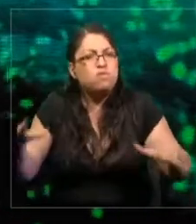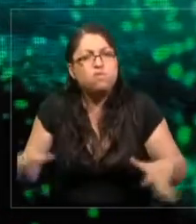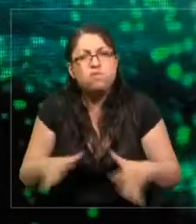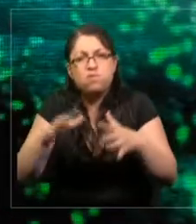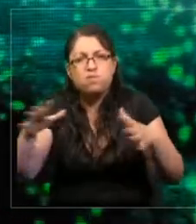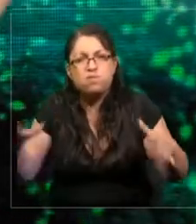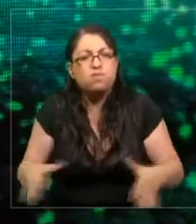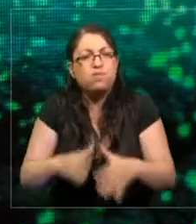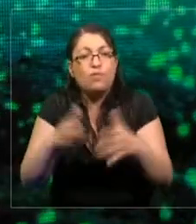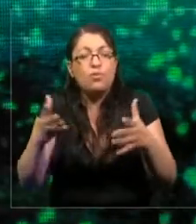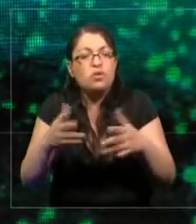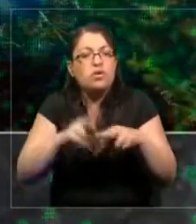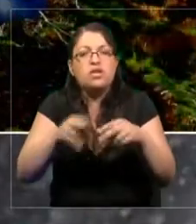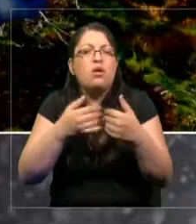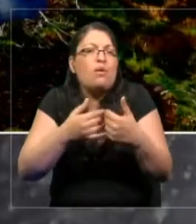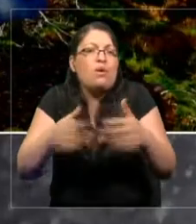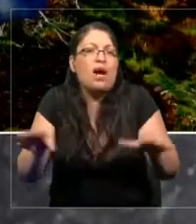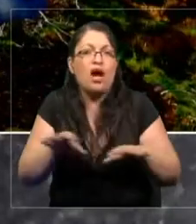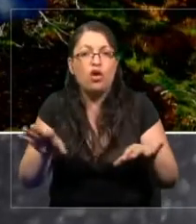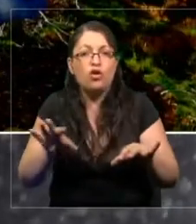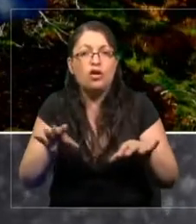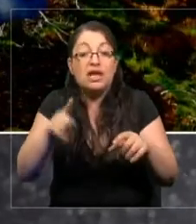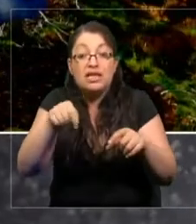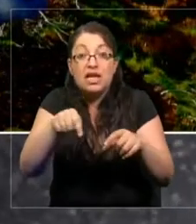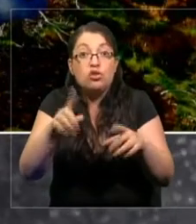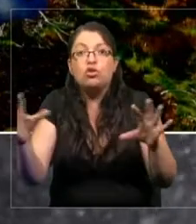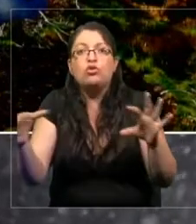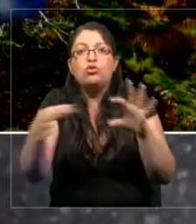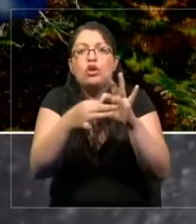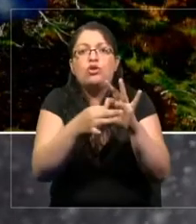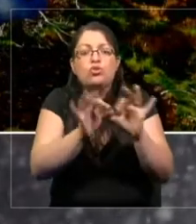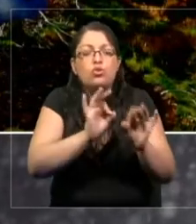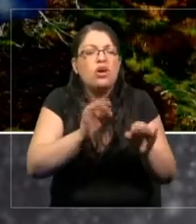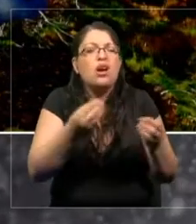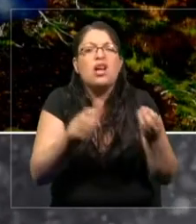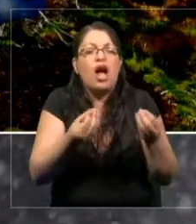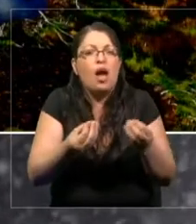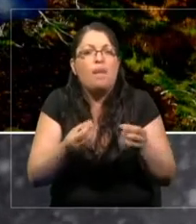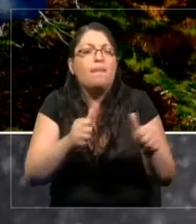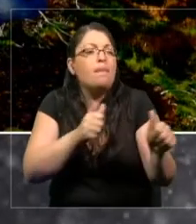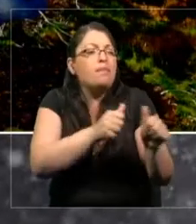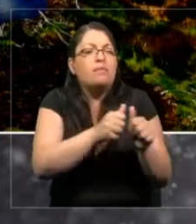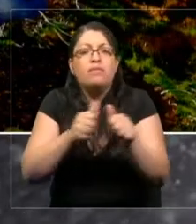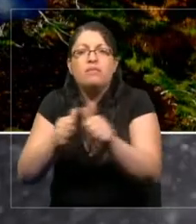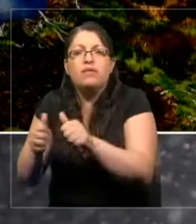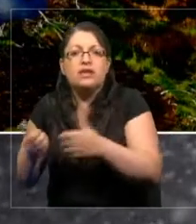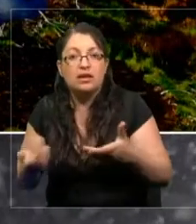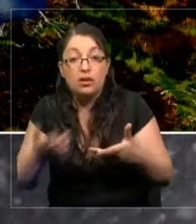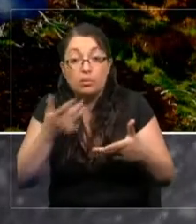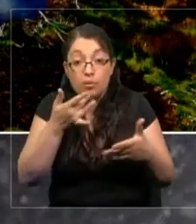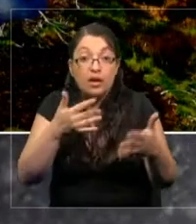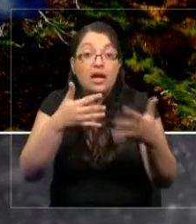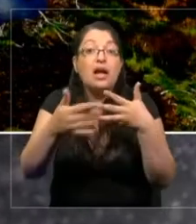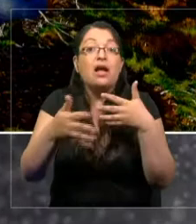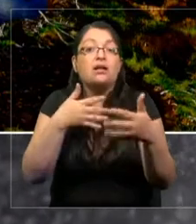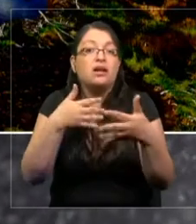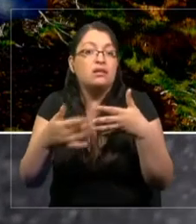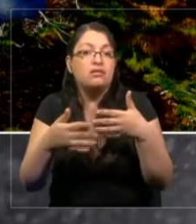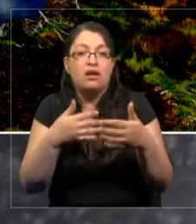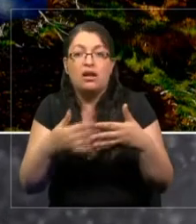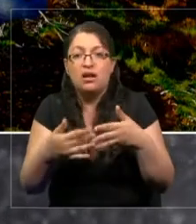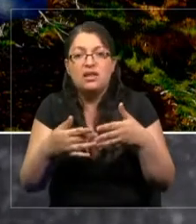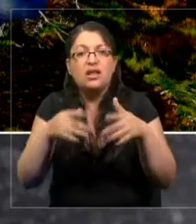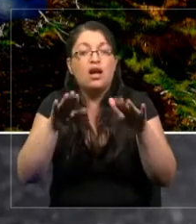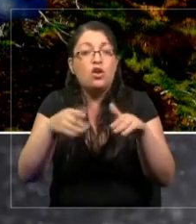en hacer cualquier cosa si no lo conectamos y enganchamos con lo que está pasando al lado porque la naturaleza la biodiversidad